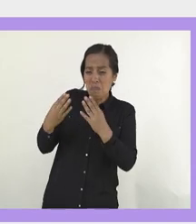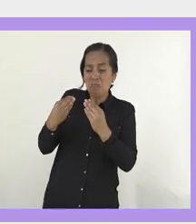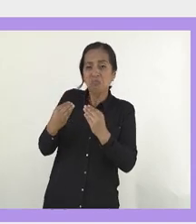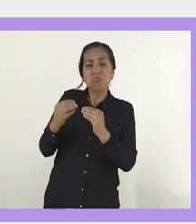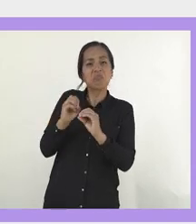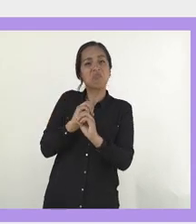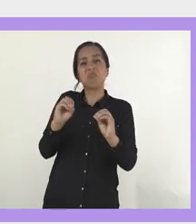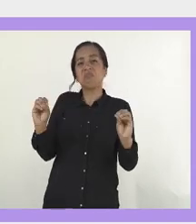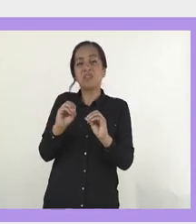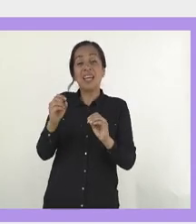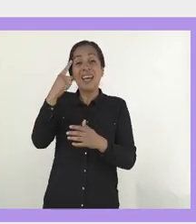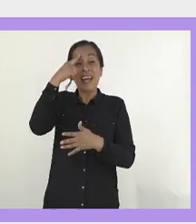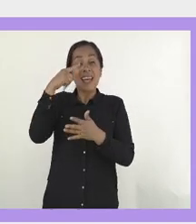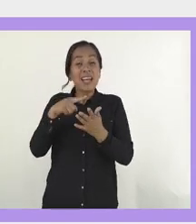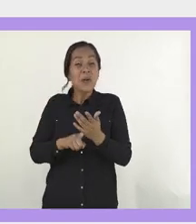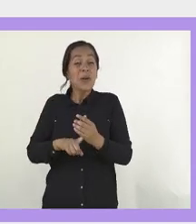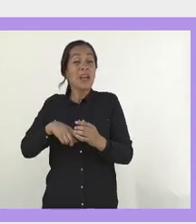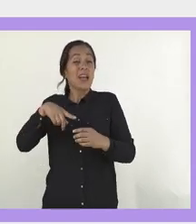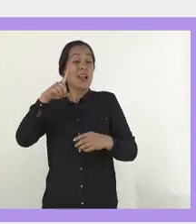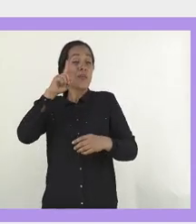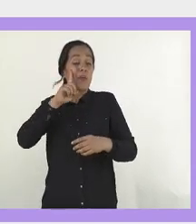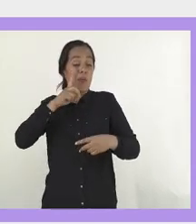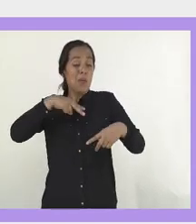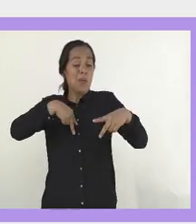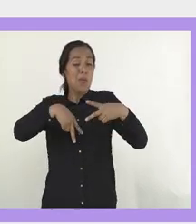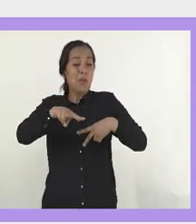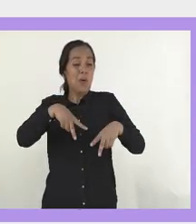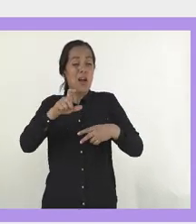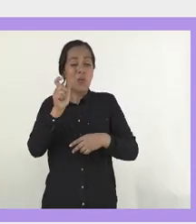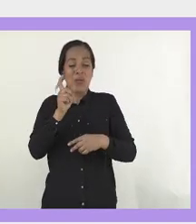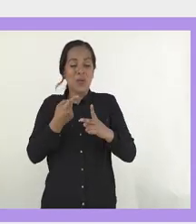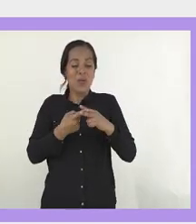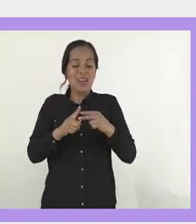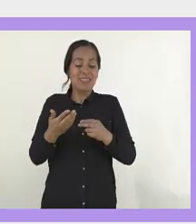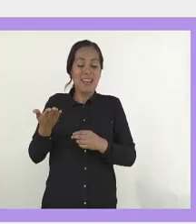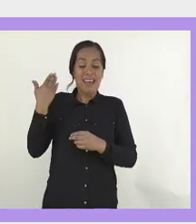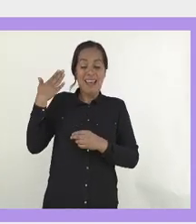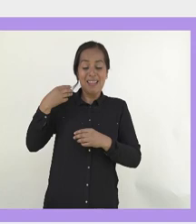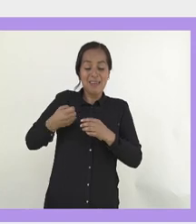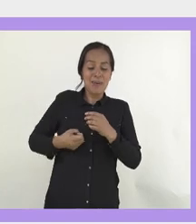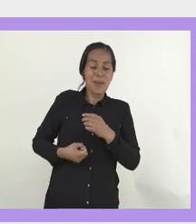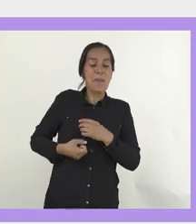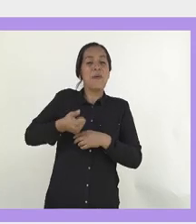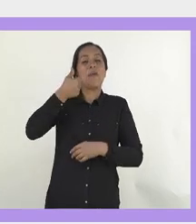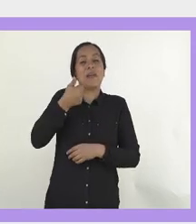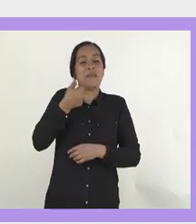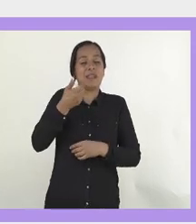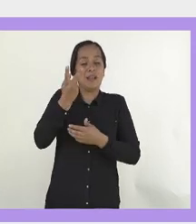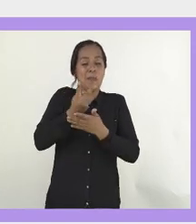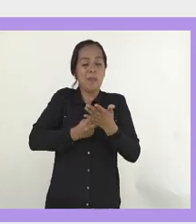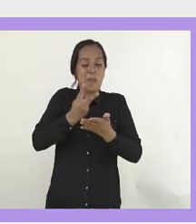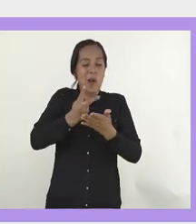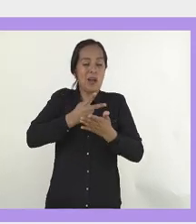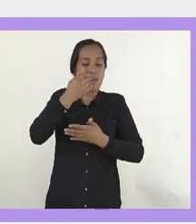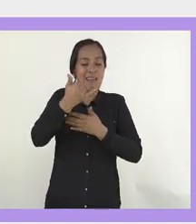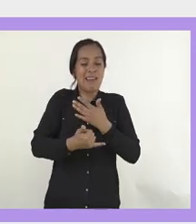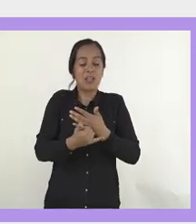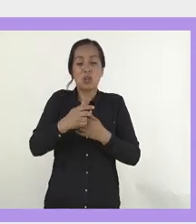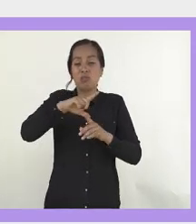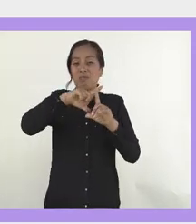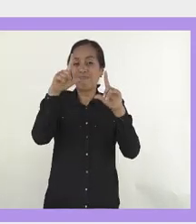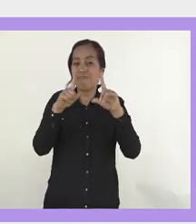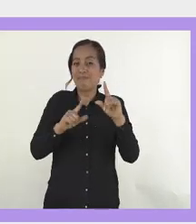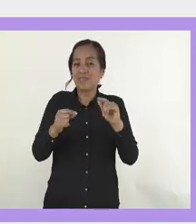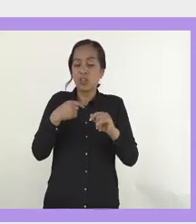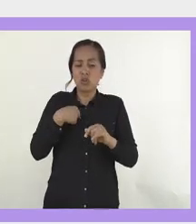el fútbol femenil en cuando yo arrancaba en esto de la estructuración de del proyecto nacional era mucho eso